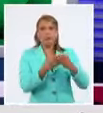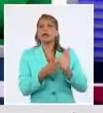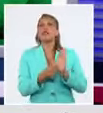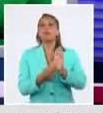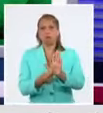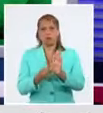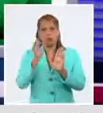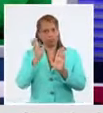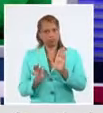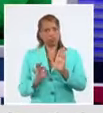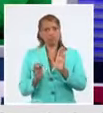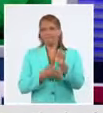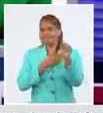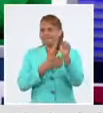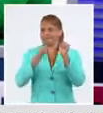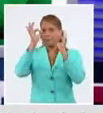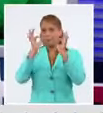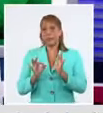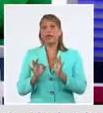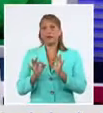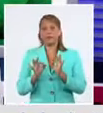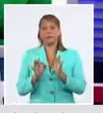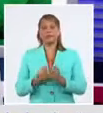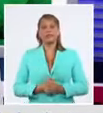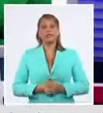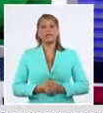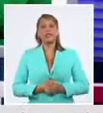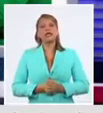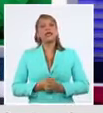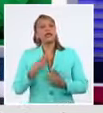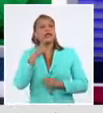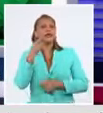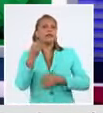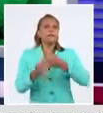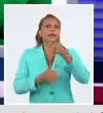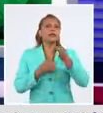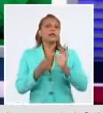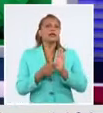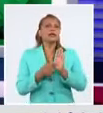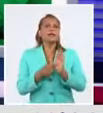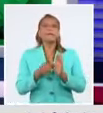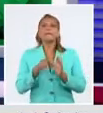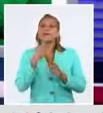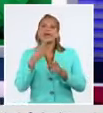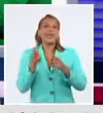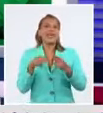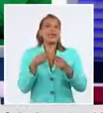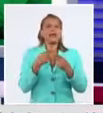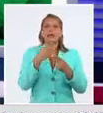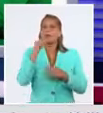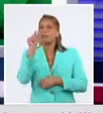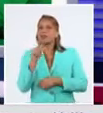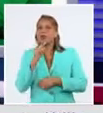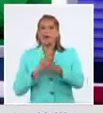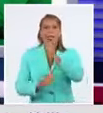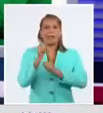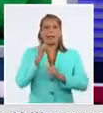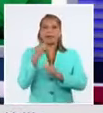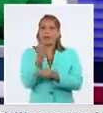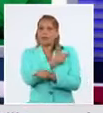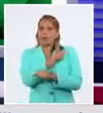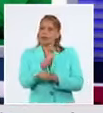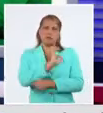que la ocurrencia de que la seguridad está dada por la presencia de eventos graves, que en nuestras vacunas han